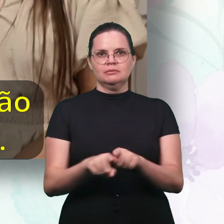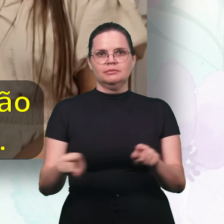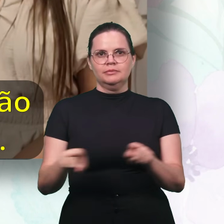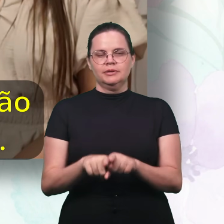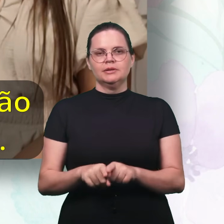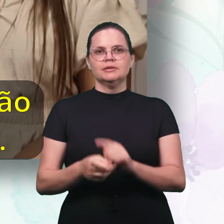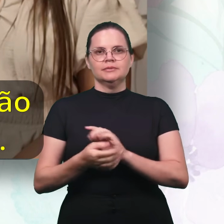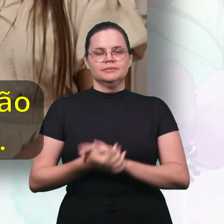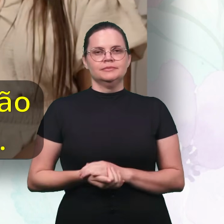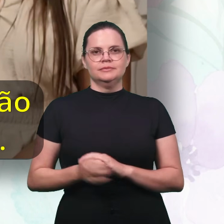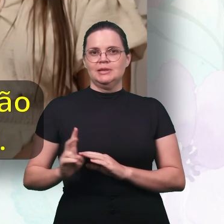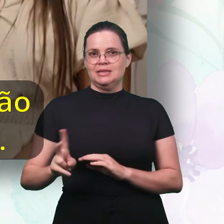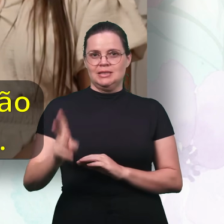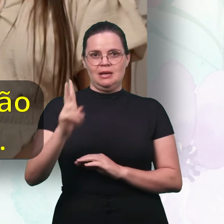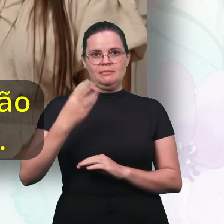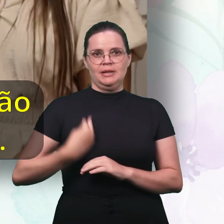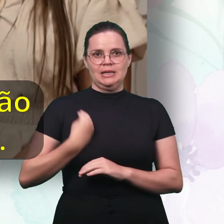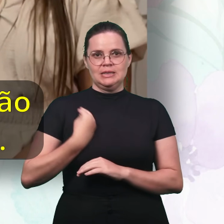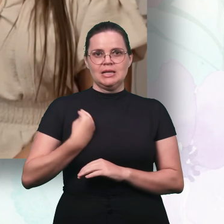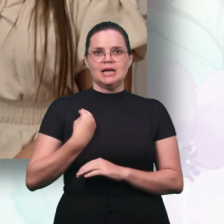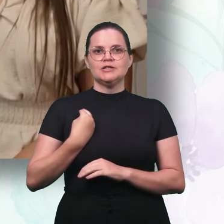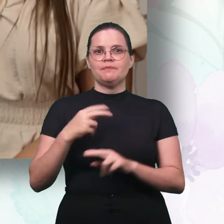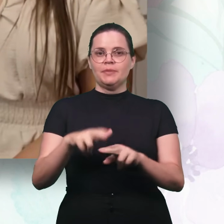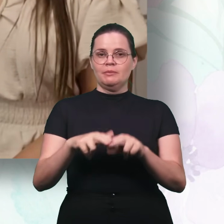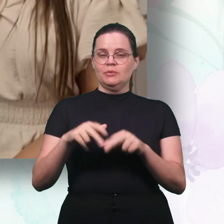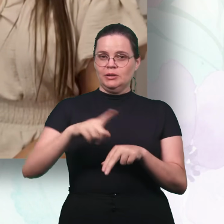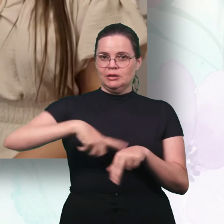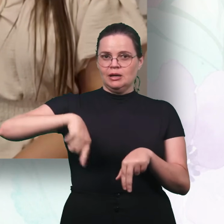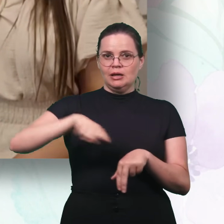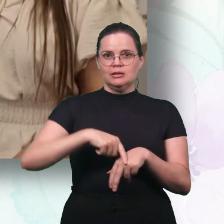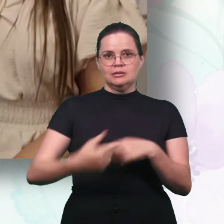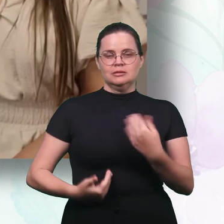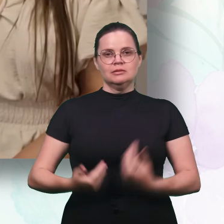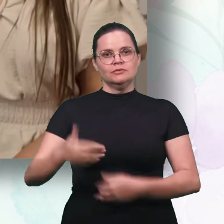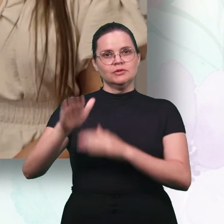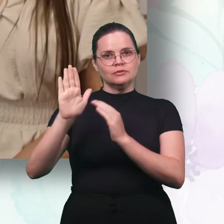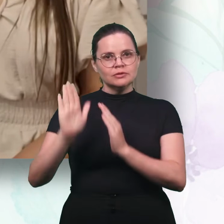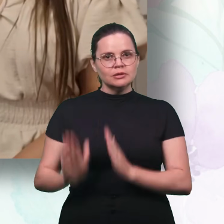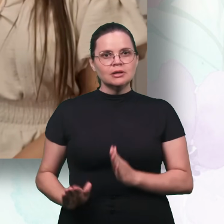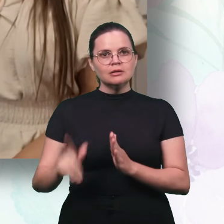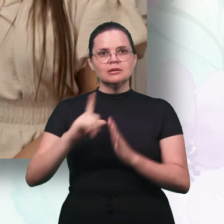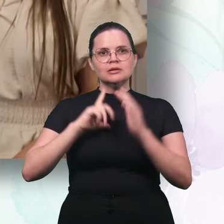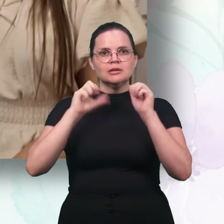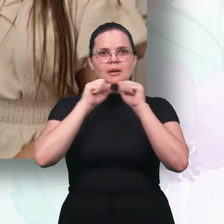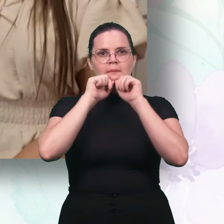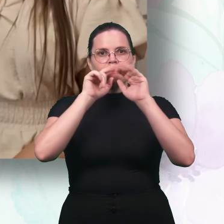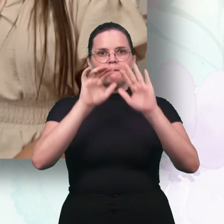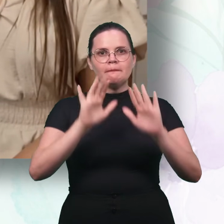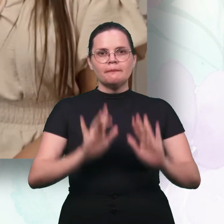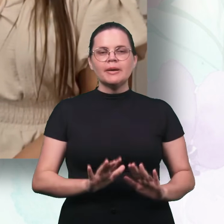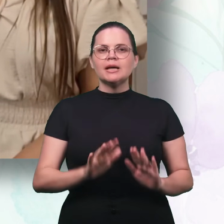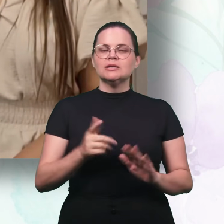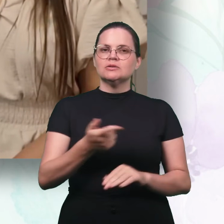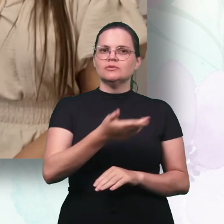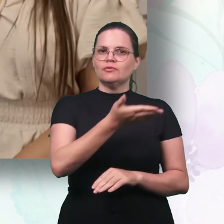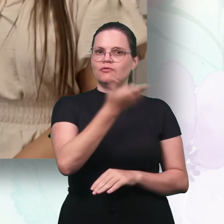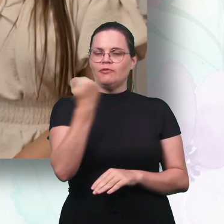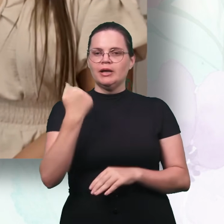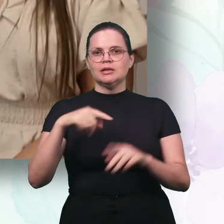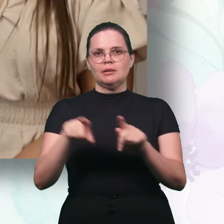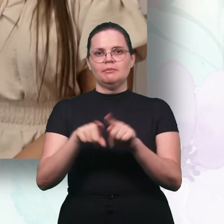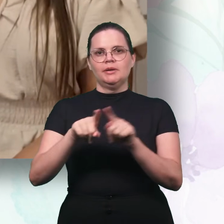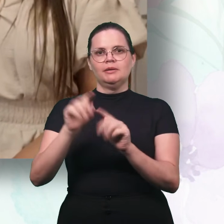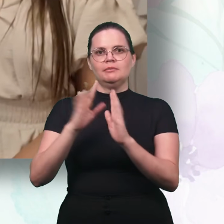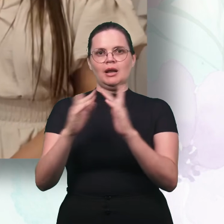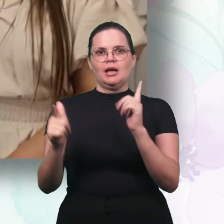la EBD, la Escuela Bíblica Dominical, y a través de la fidelidad, la bendición es que sus padres han llegado a la presencia del